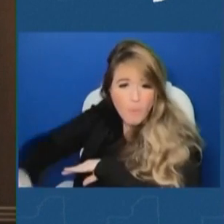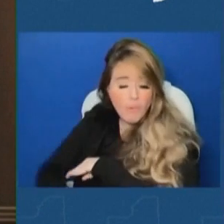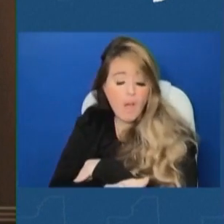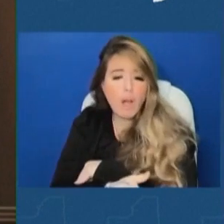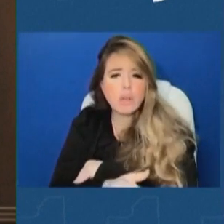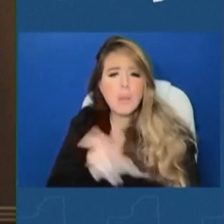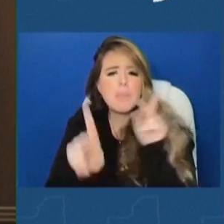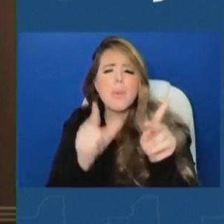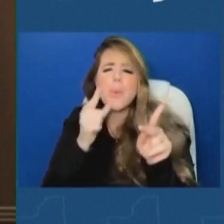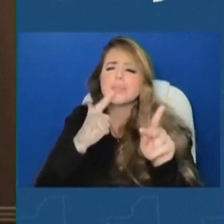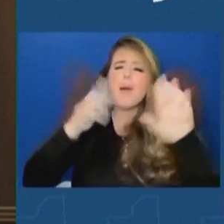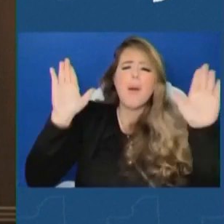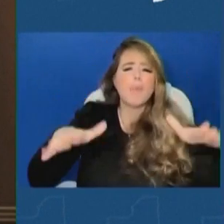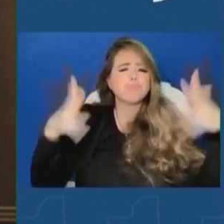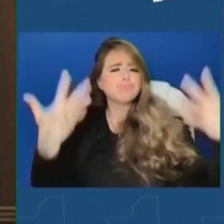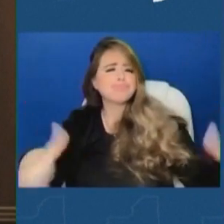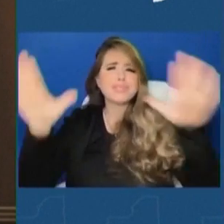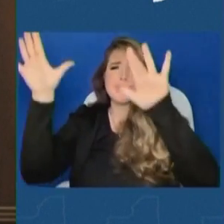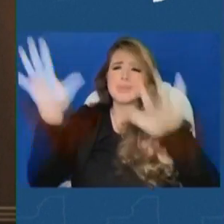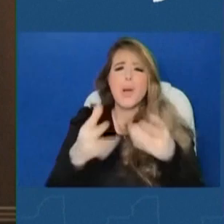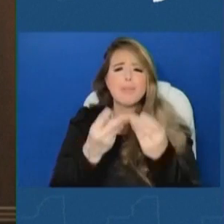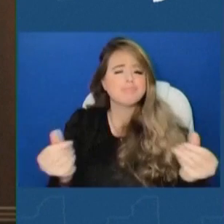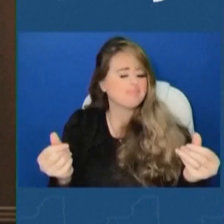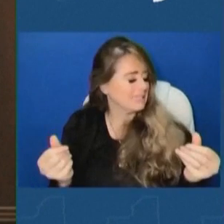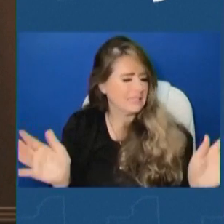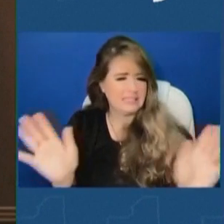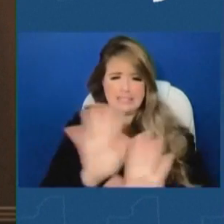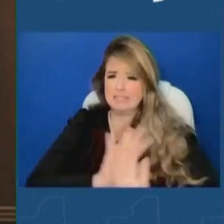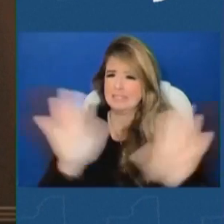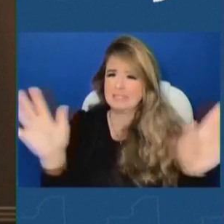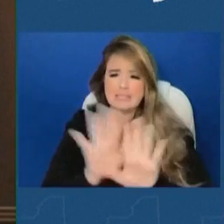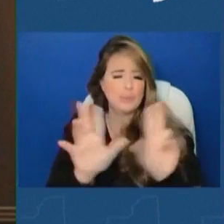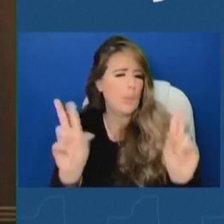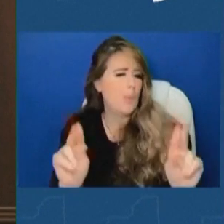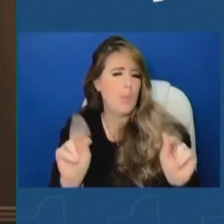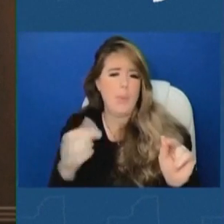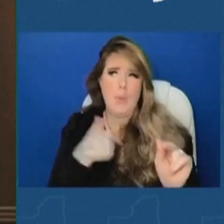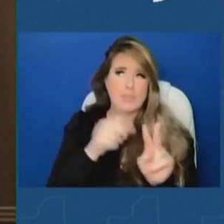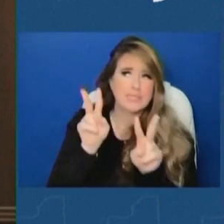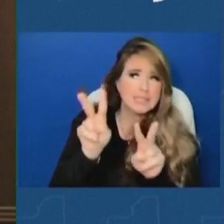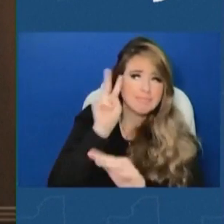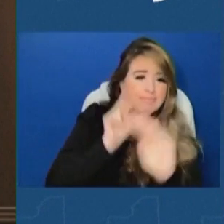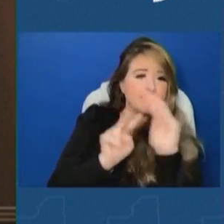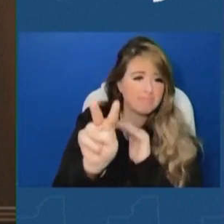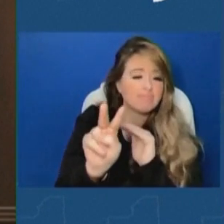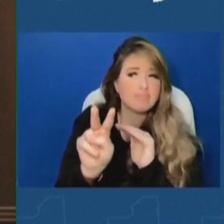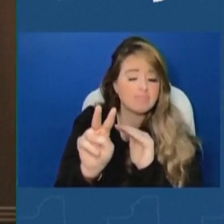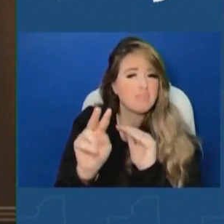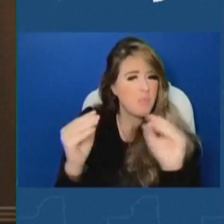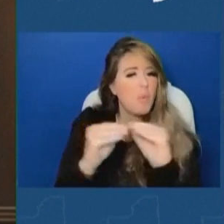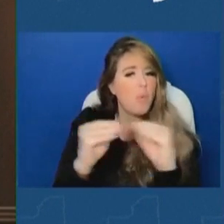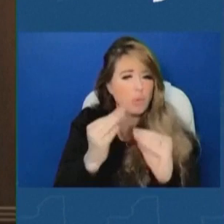A cualquiera que declare la victoria y piense que ha acabado, que sepa que es demasiado pronto para decir que esto ha llegado a su fin. Quizás la gravedad es ahora